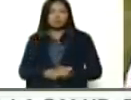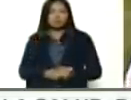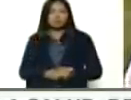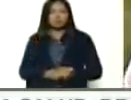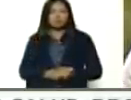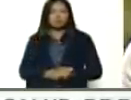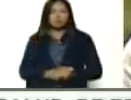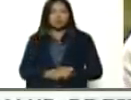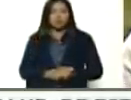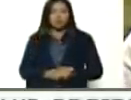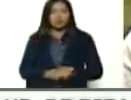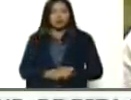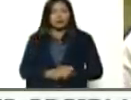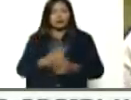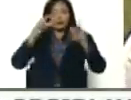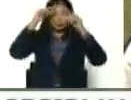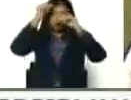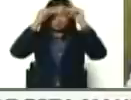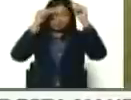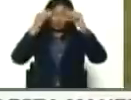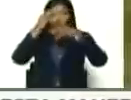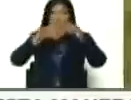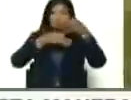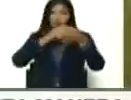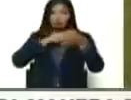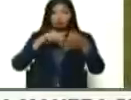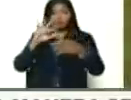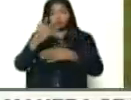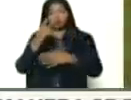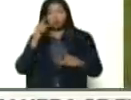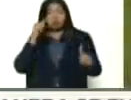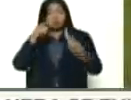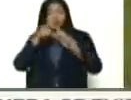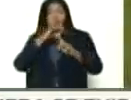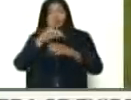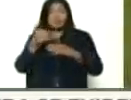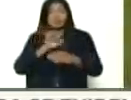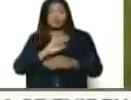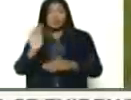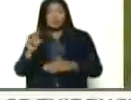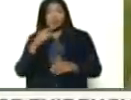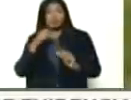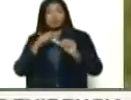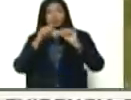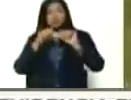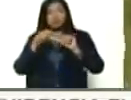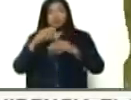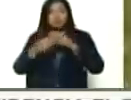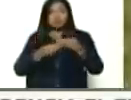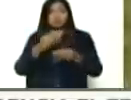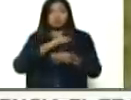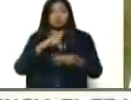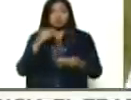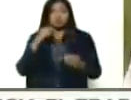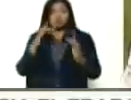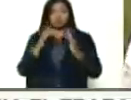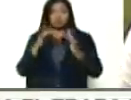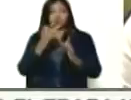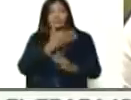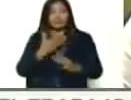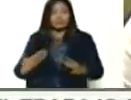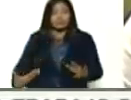queríamos a crear y que este objetivo el quinto objetivo del plan de la patria nos está mandando a realizar adelante presidente